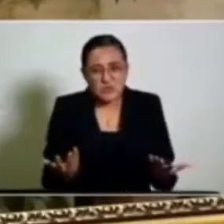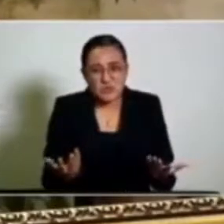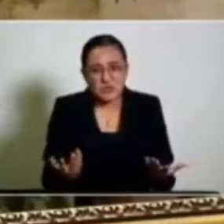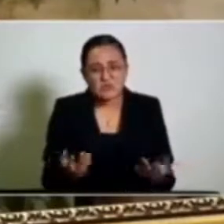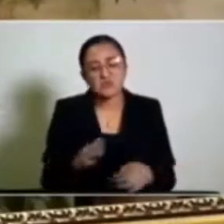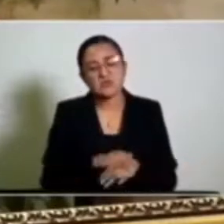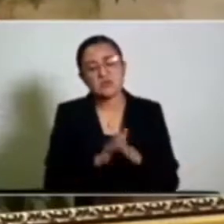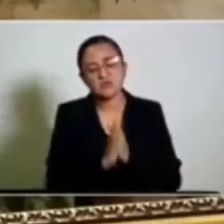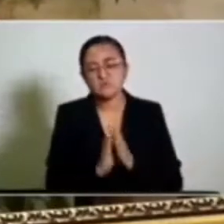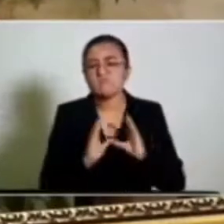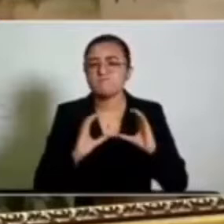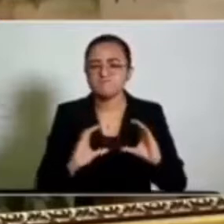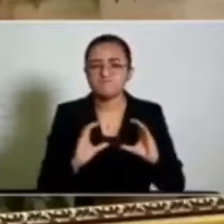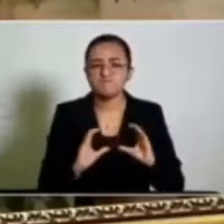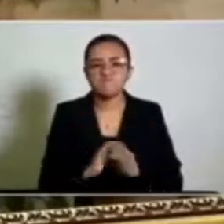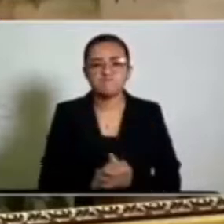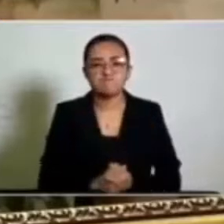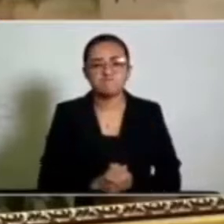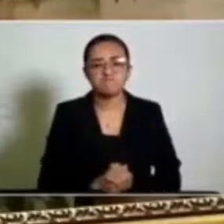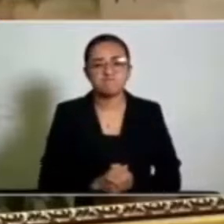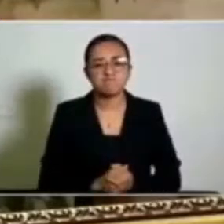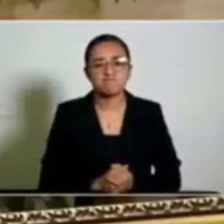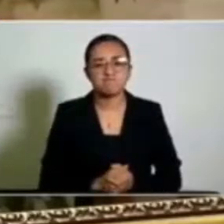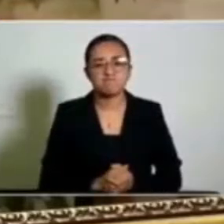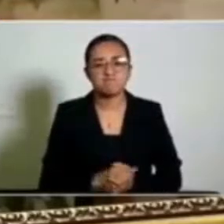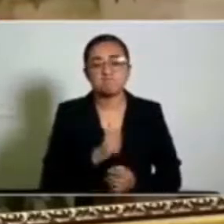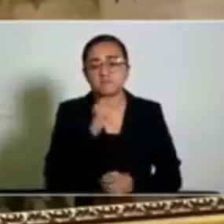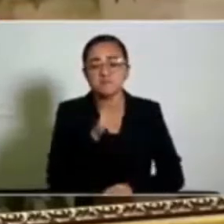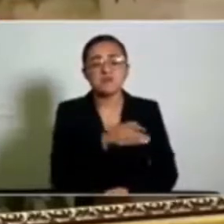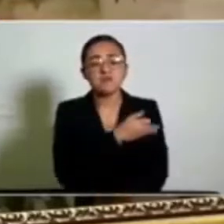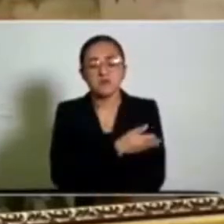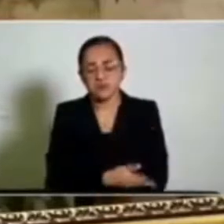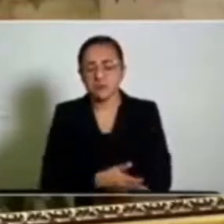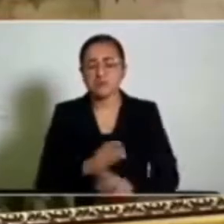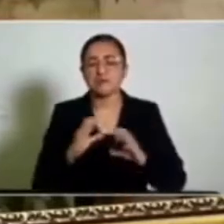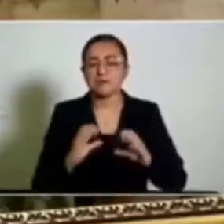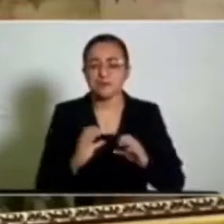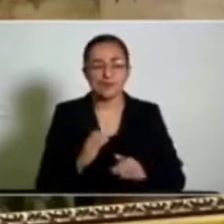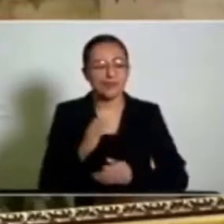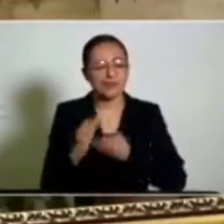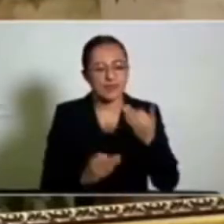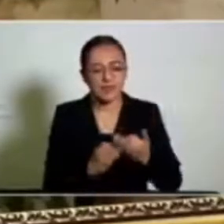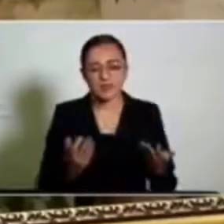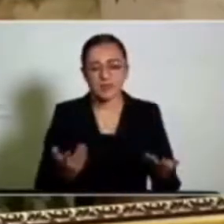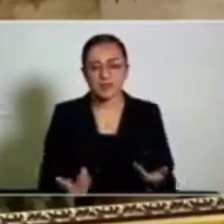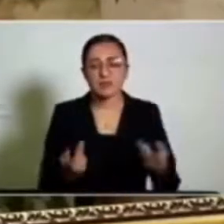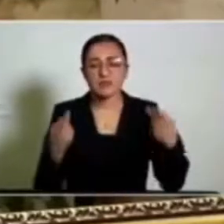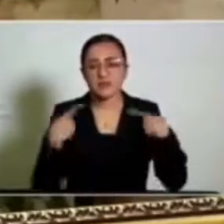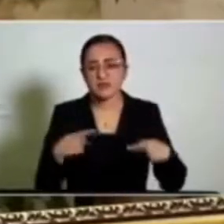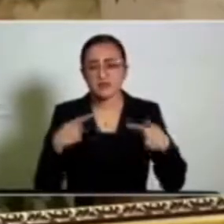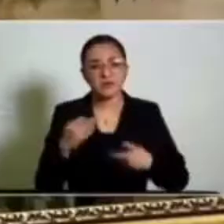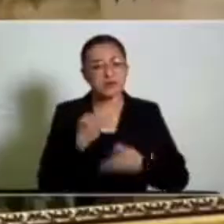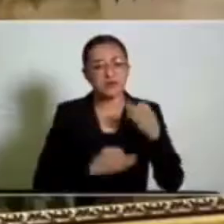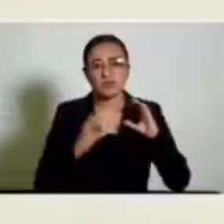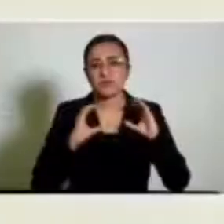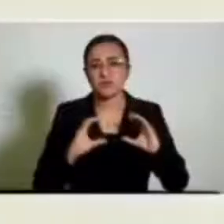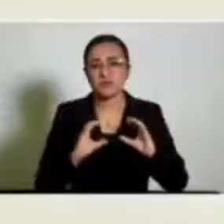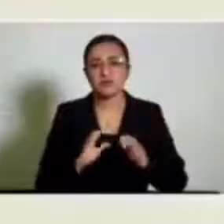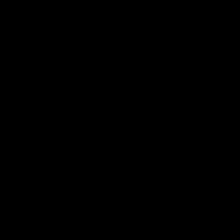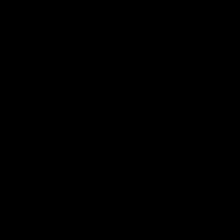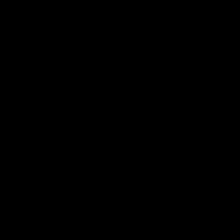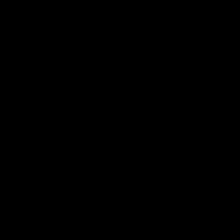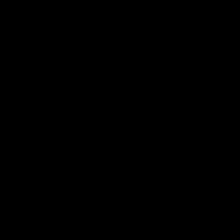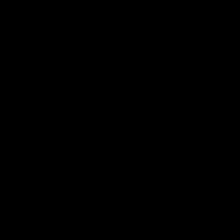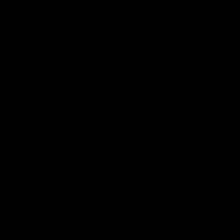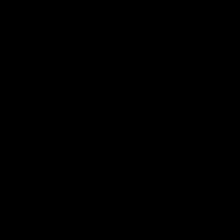Cuídense, por favor, y cuidemos a las familias y cuidemos a la sociedad.